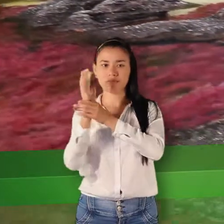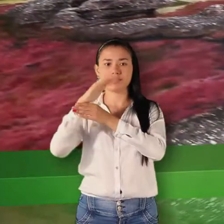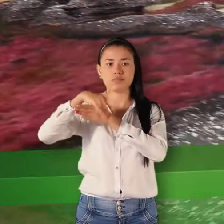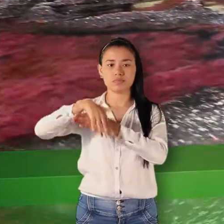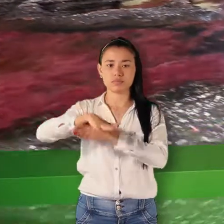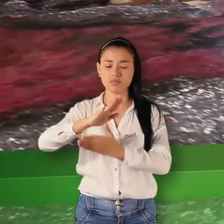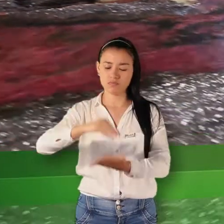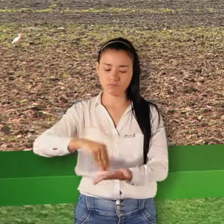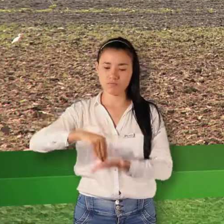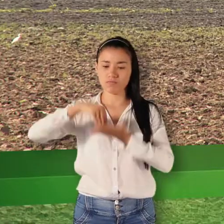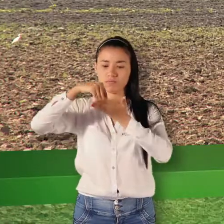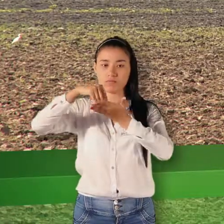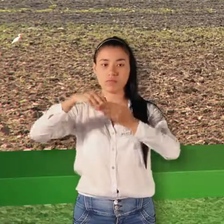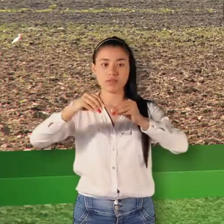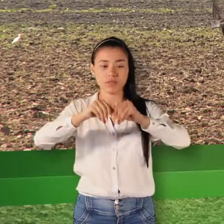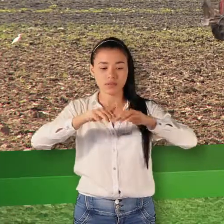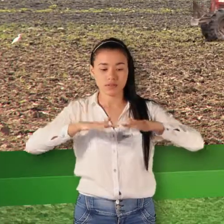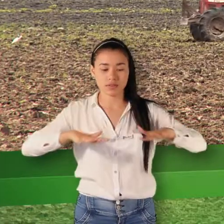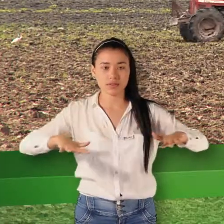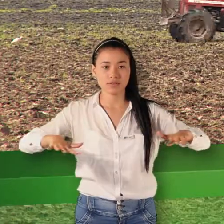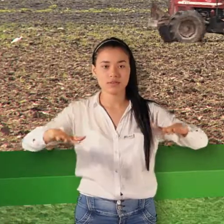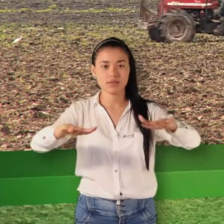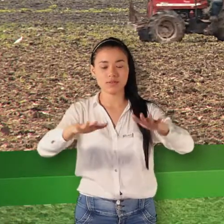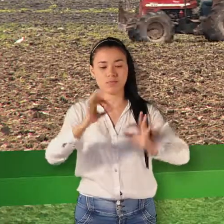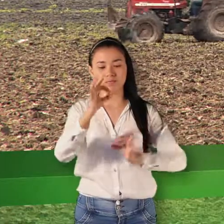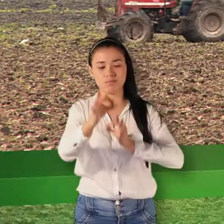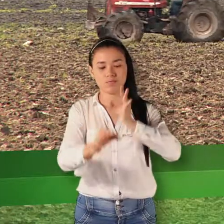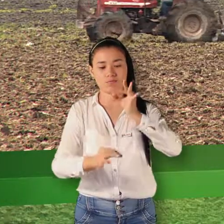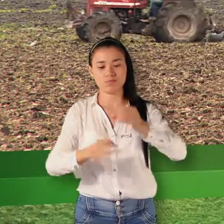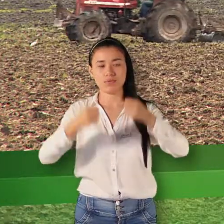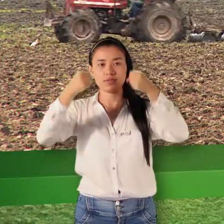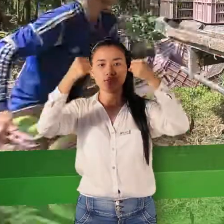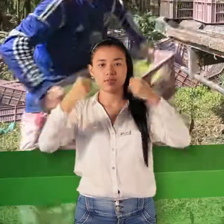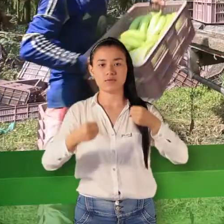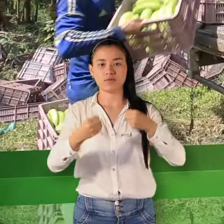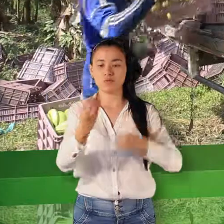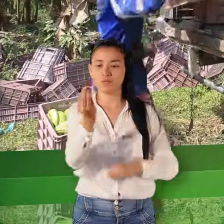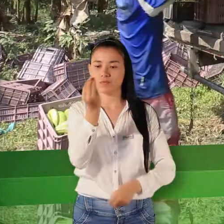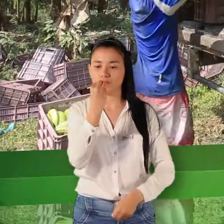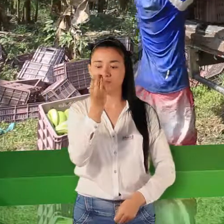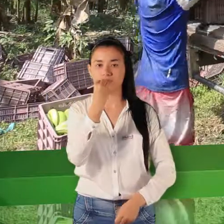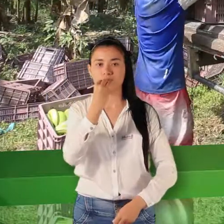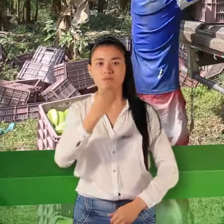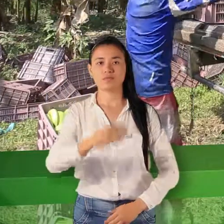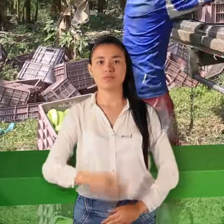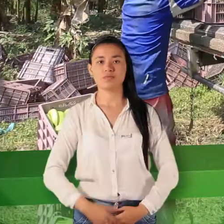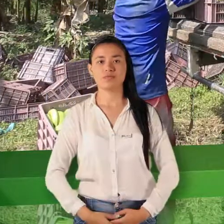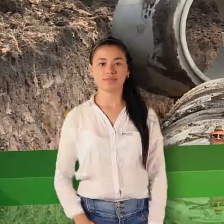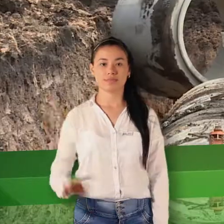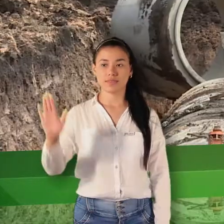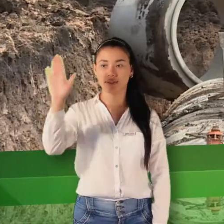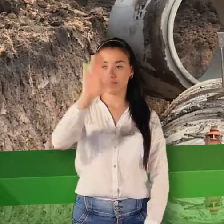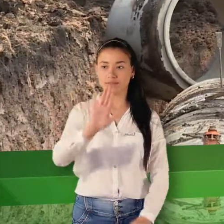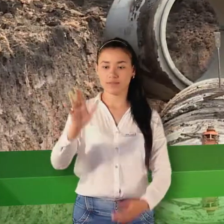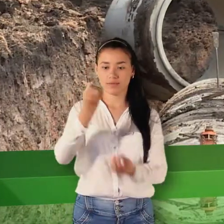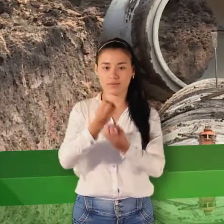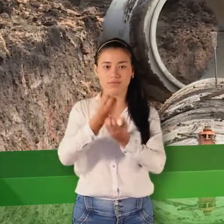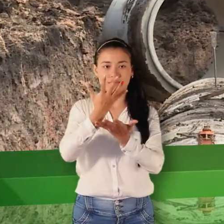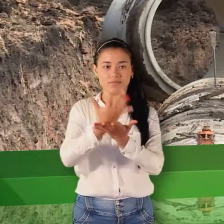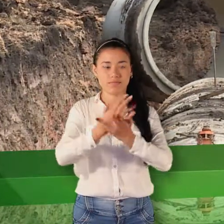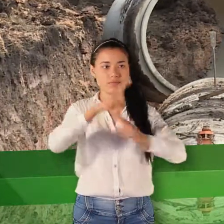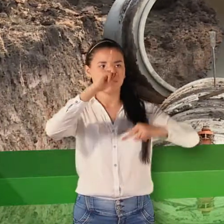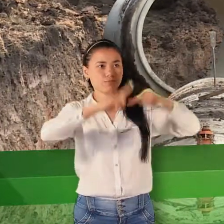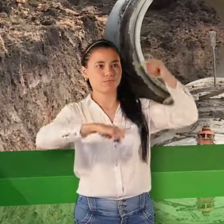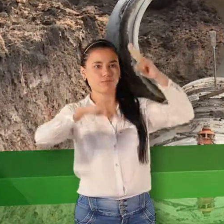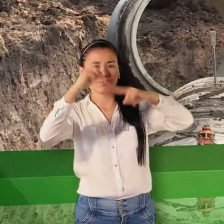la vocación y fortaleza productiva de sus tierras y se garantice la seguridad alimentaria. Un departamento